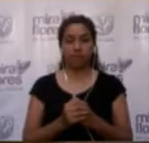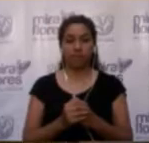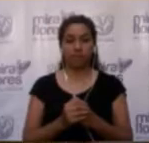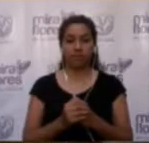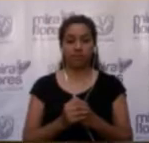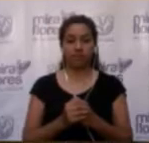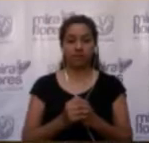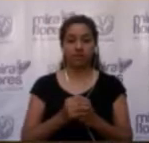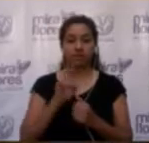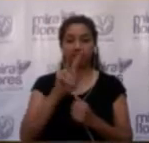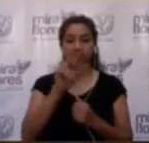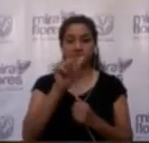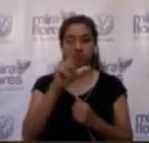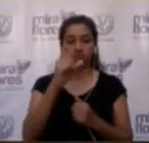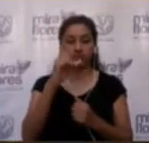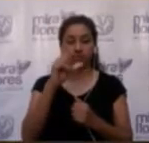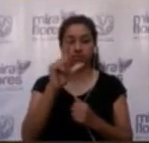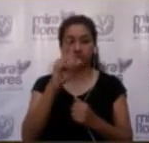Presente. Señora Vale Barak Pastor.